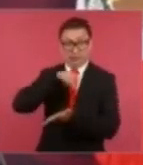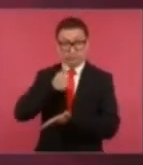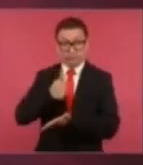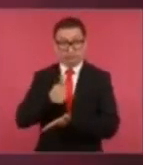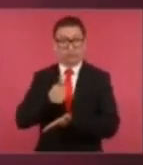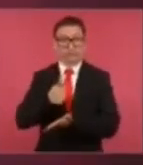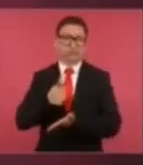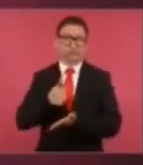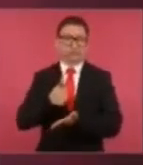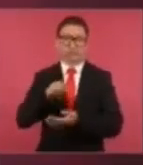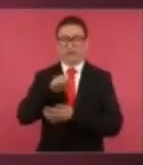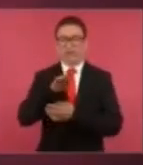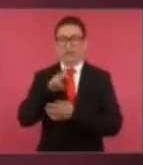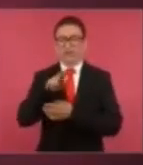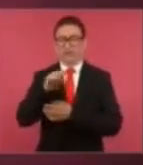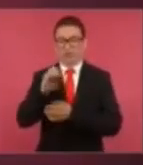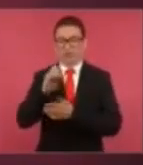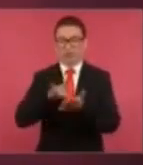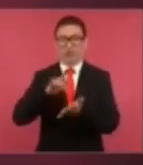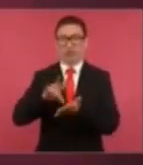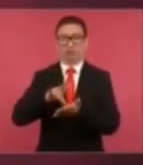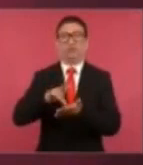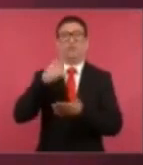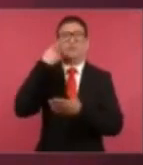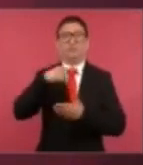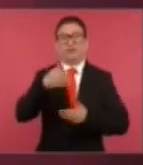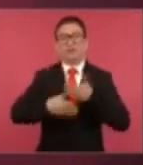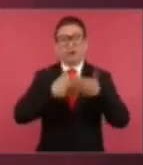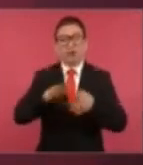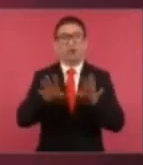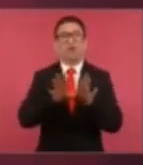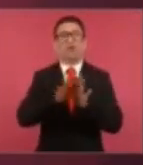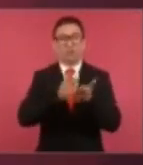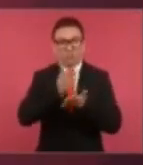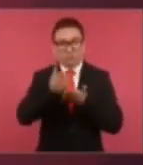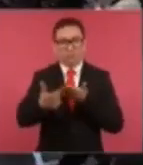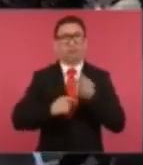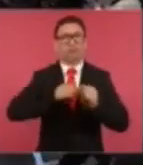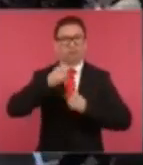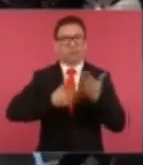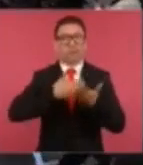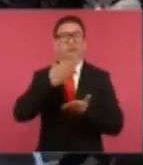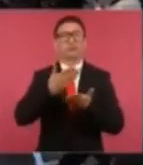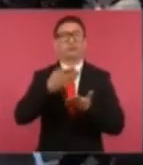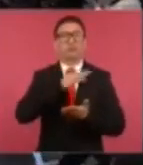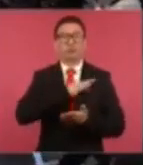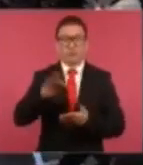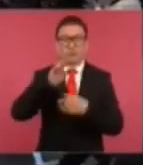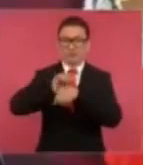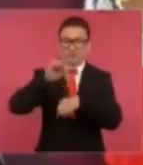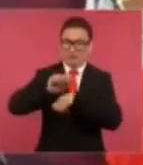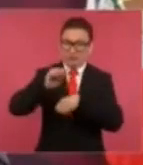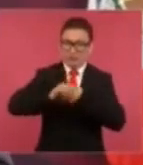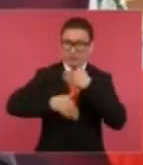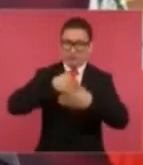a Alberto para buscar una reestructuración que le permitiera a Argentina